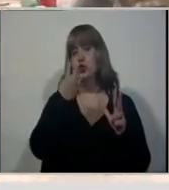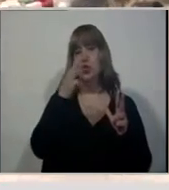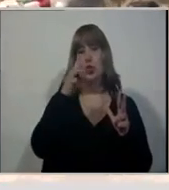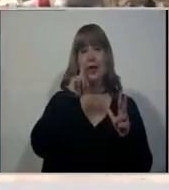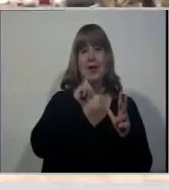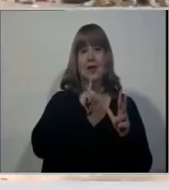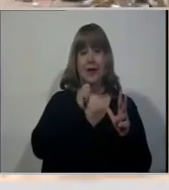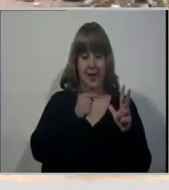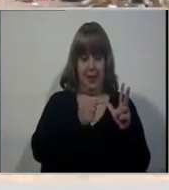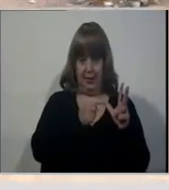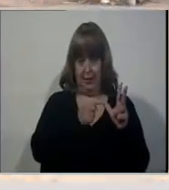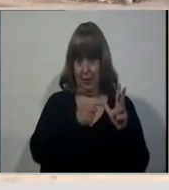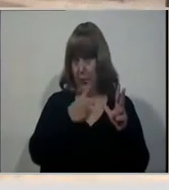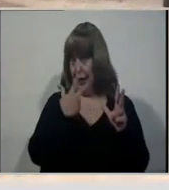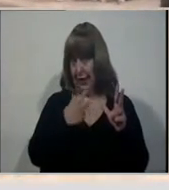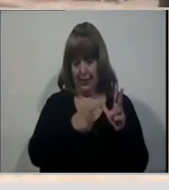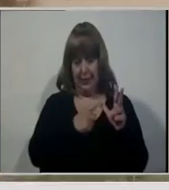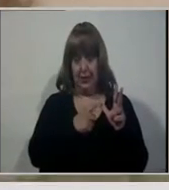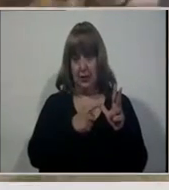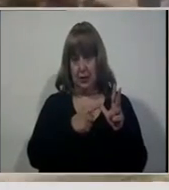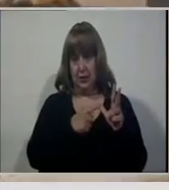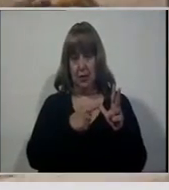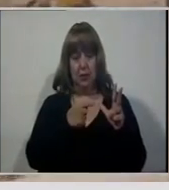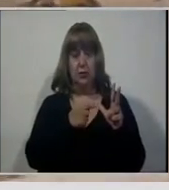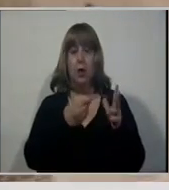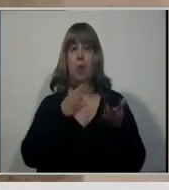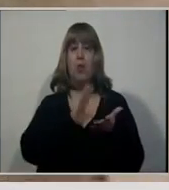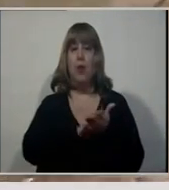lo imputó y se produjo prueba que